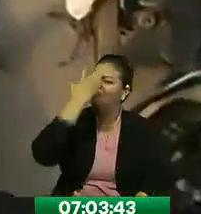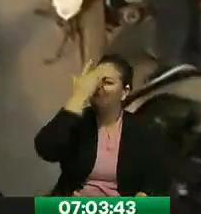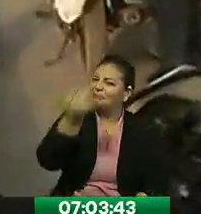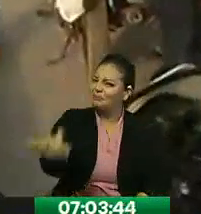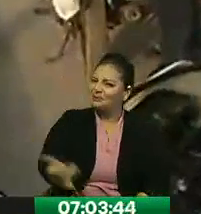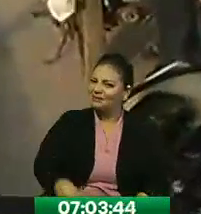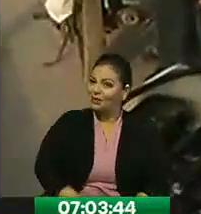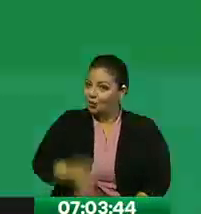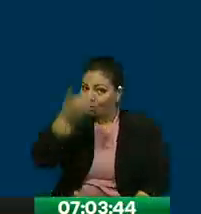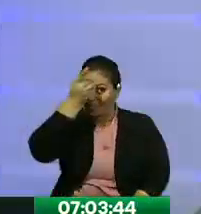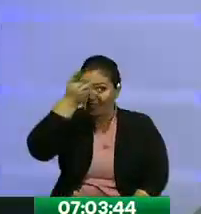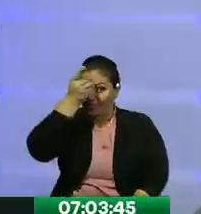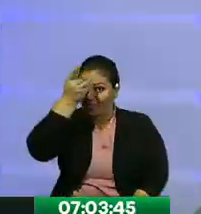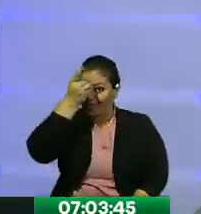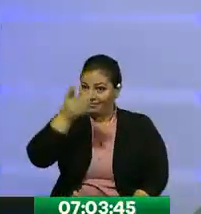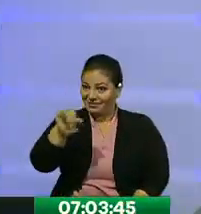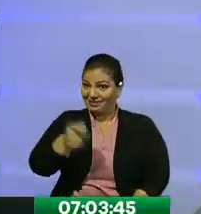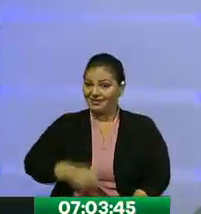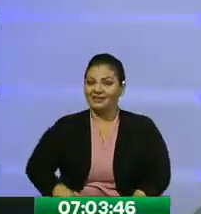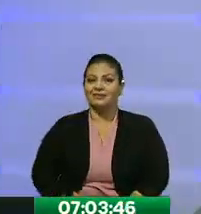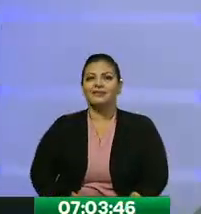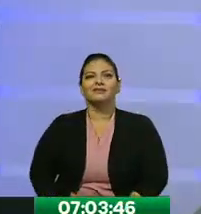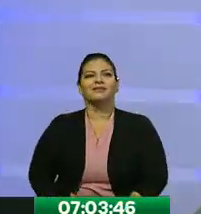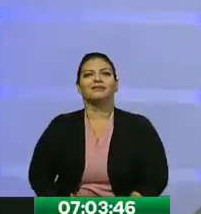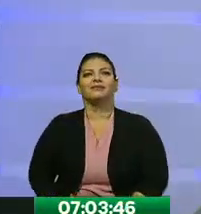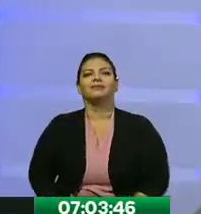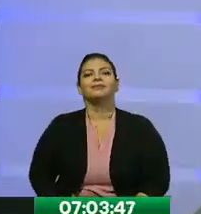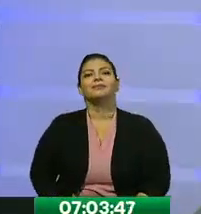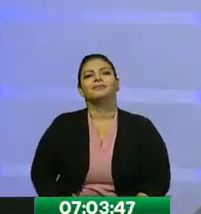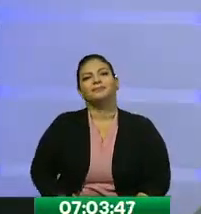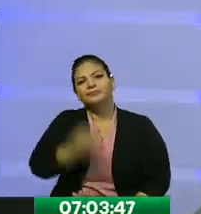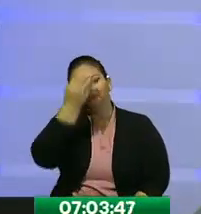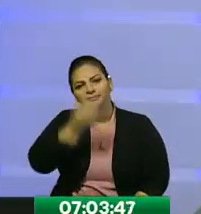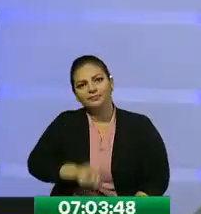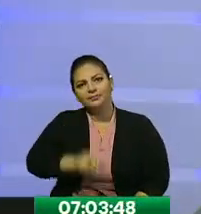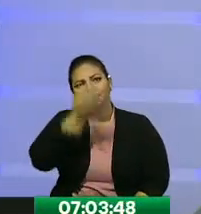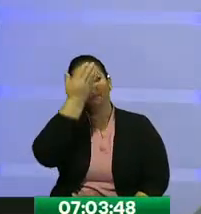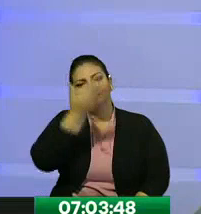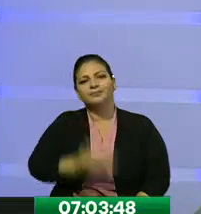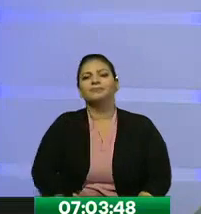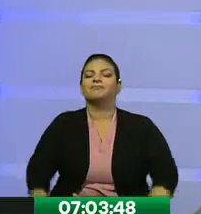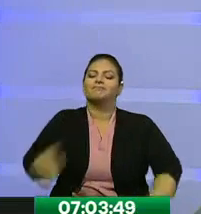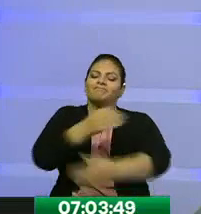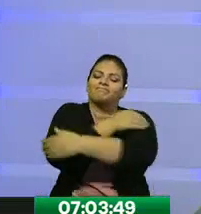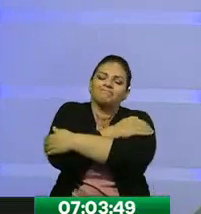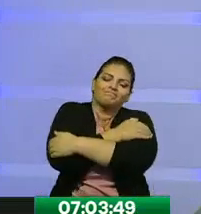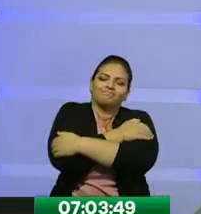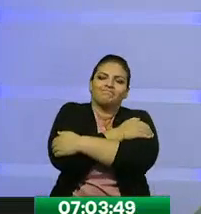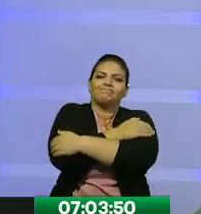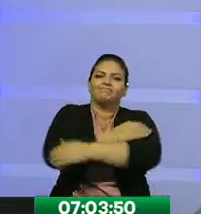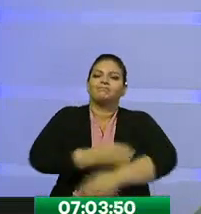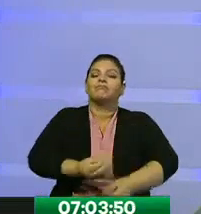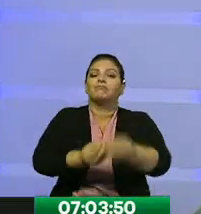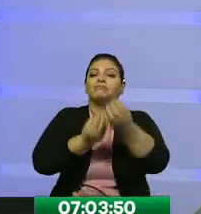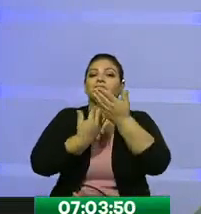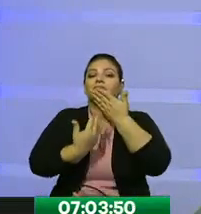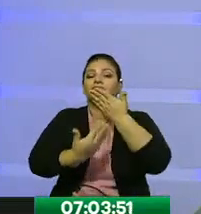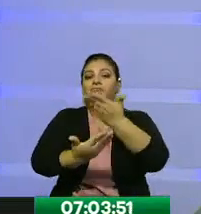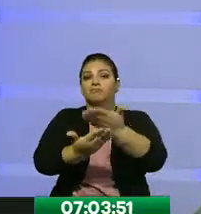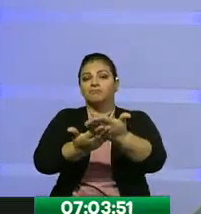vean. Buenos días, Luisa y amigos, un abrazo. Un abrazo, muchísimas gracias, Jorge, por tu reporte, y tal vez